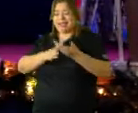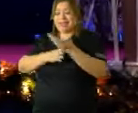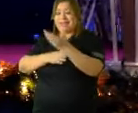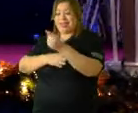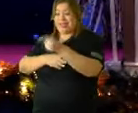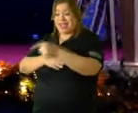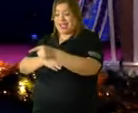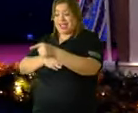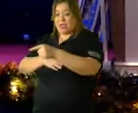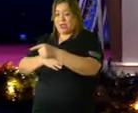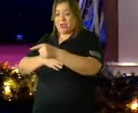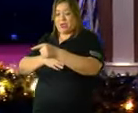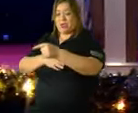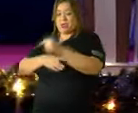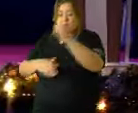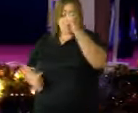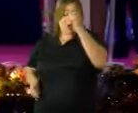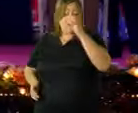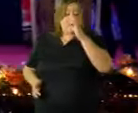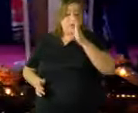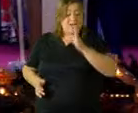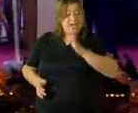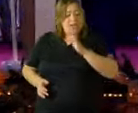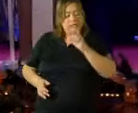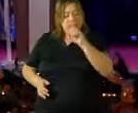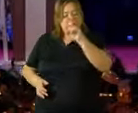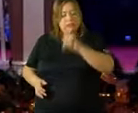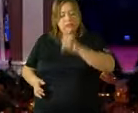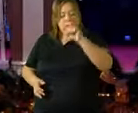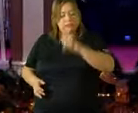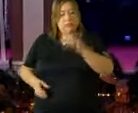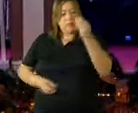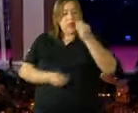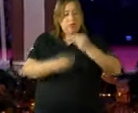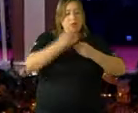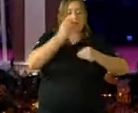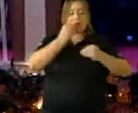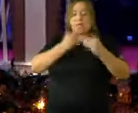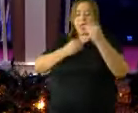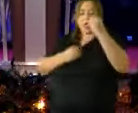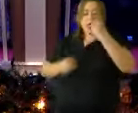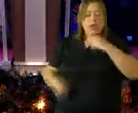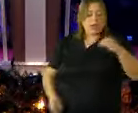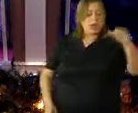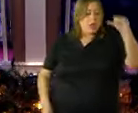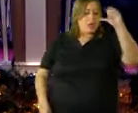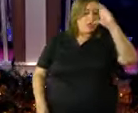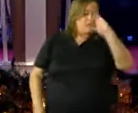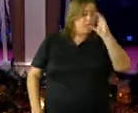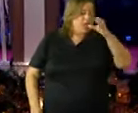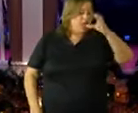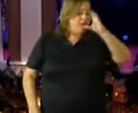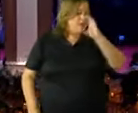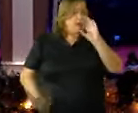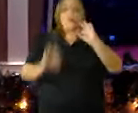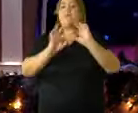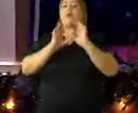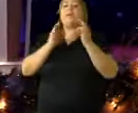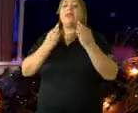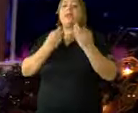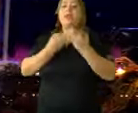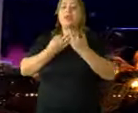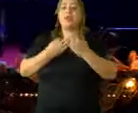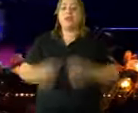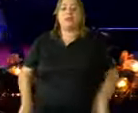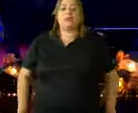mujer con una gran necesidad iba a comer, iba a beber, y toda su familia con ella. Aún